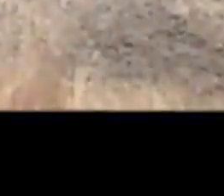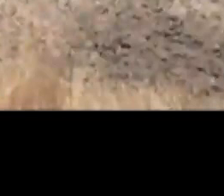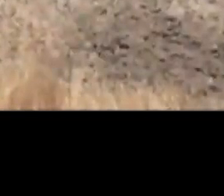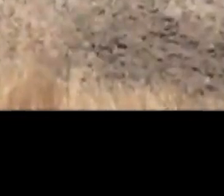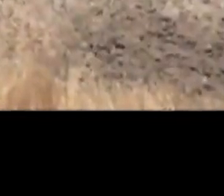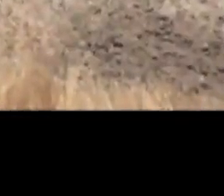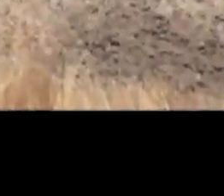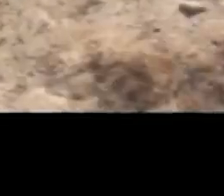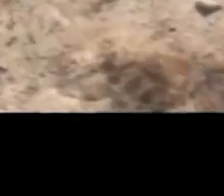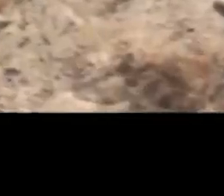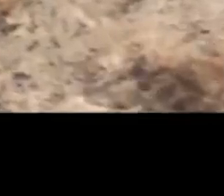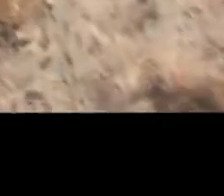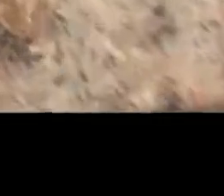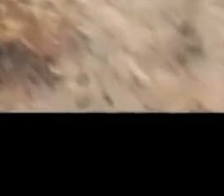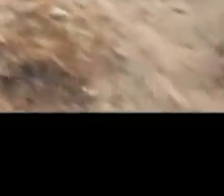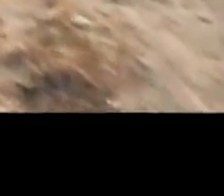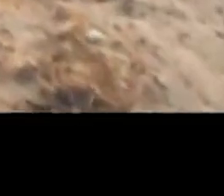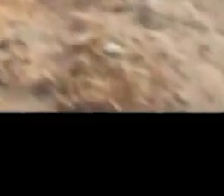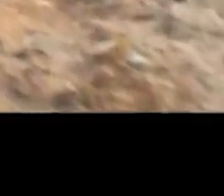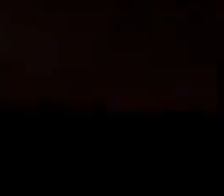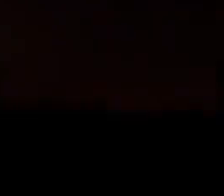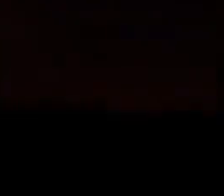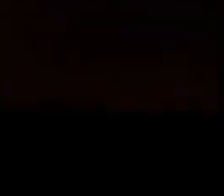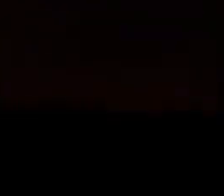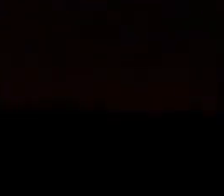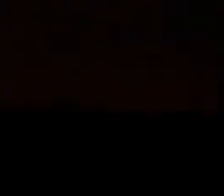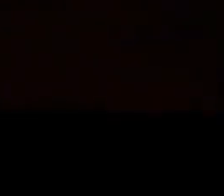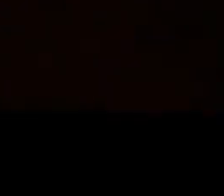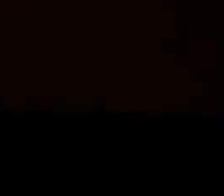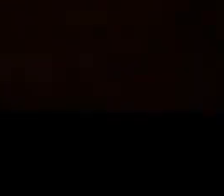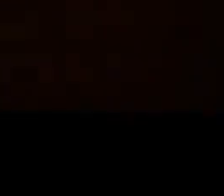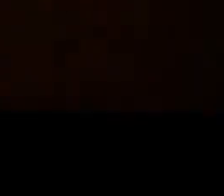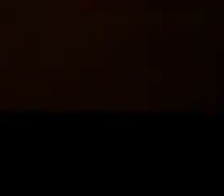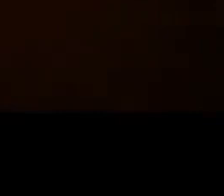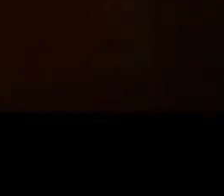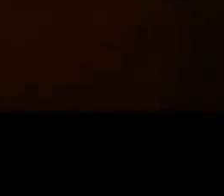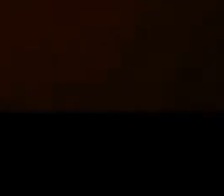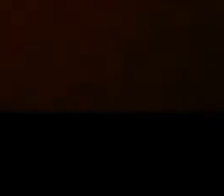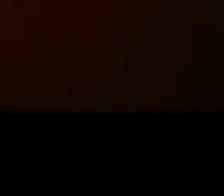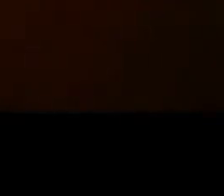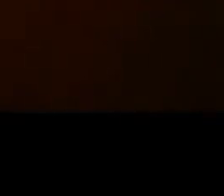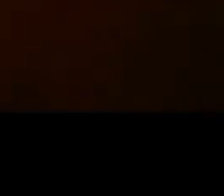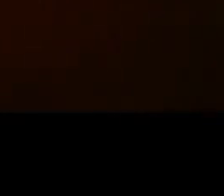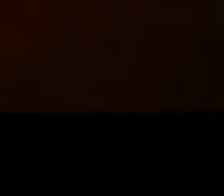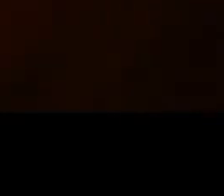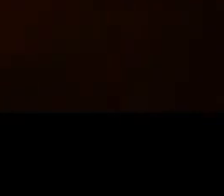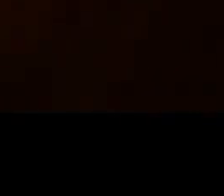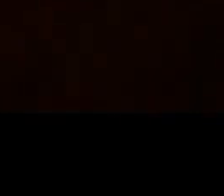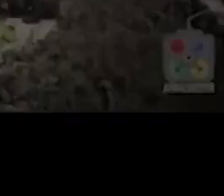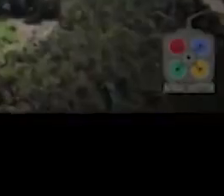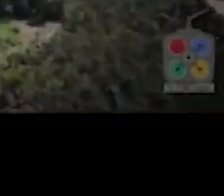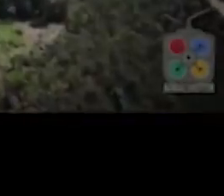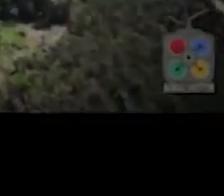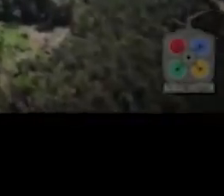Que vi en mi niñez echando vaho un día bajo el nicaragüense sol de encendidos oros,